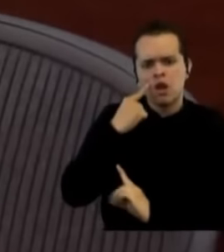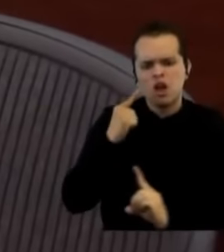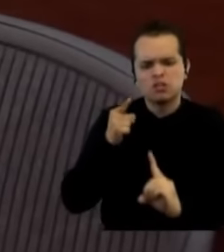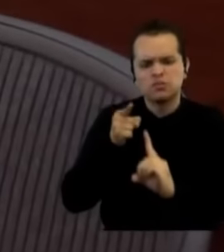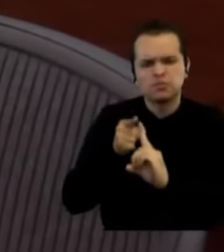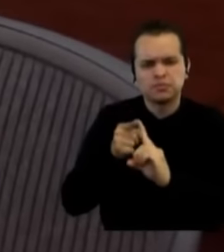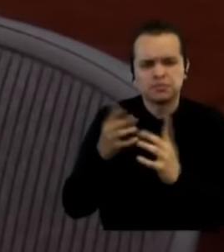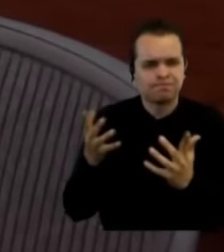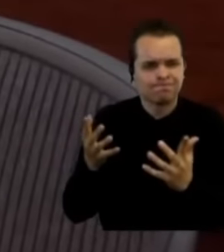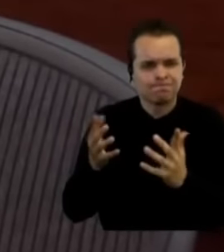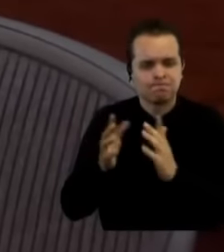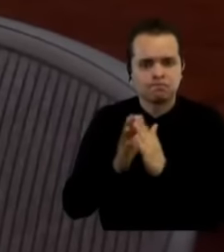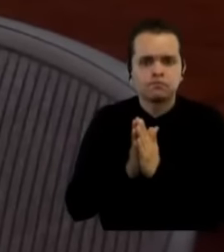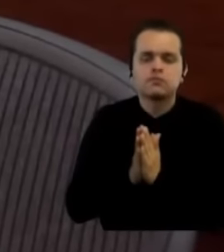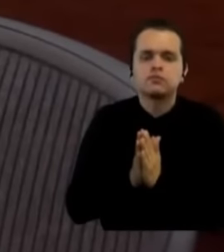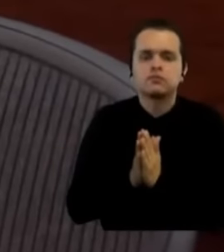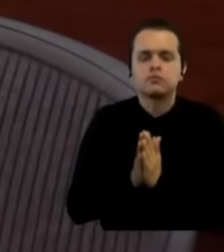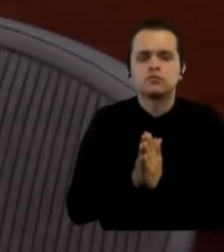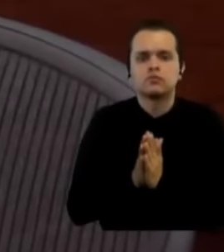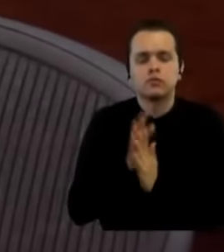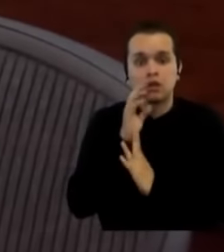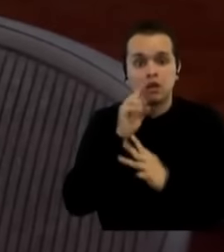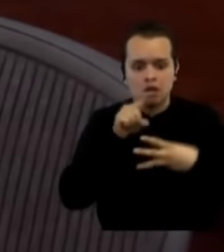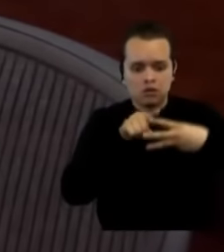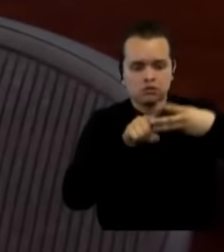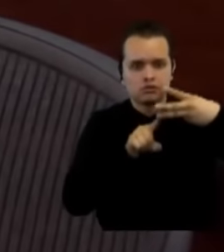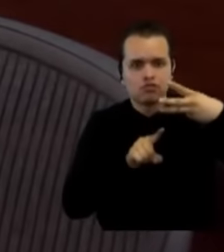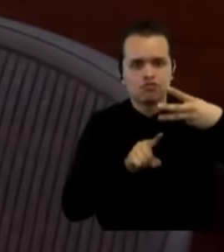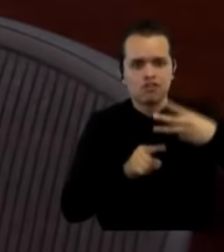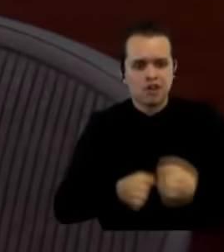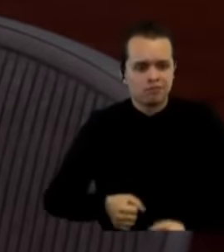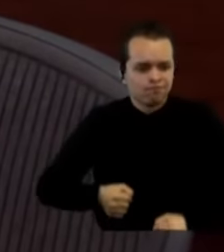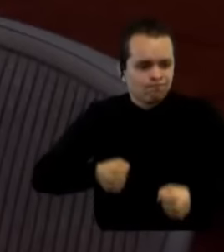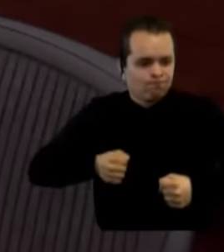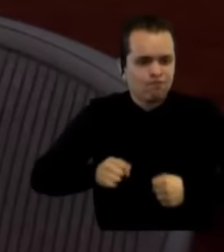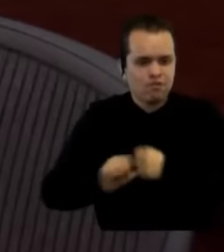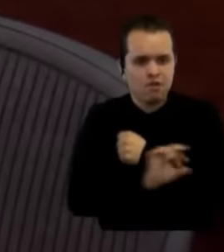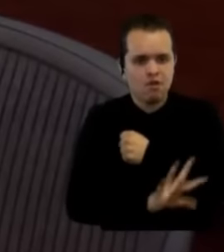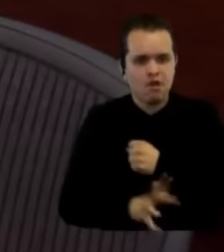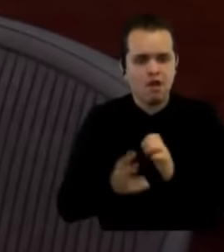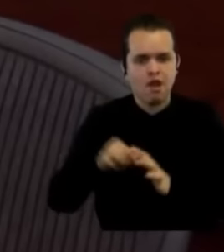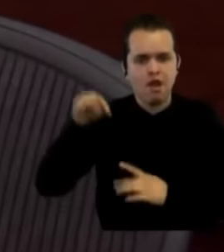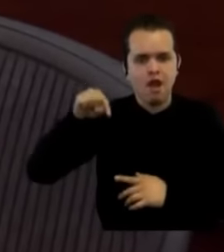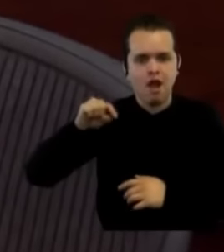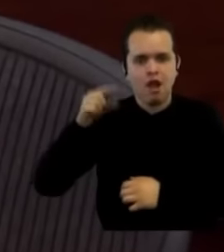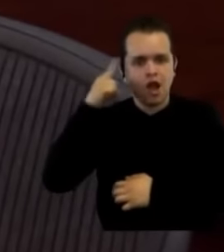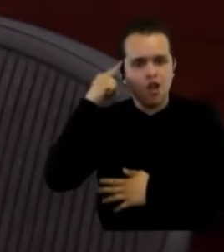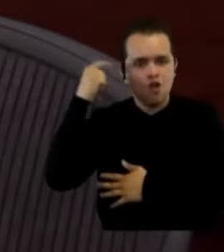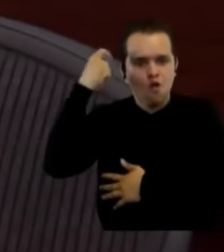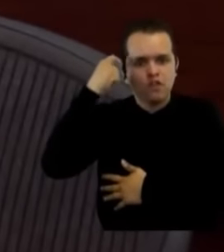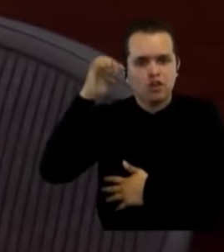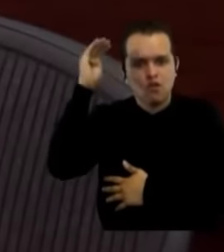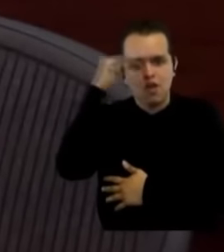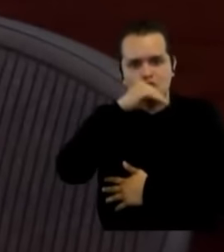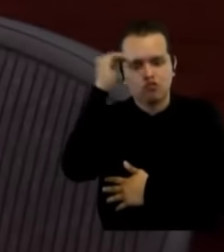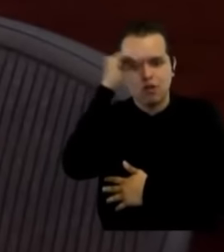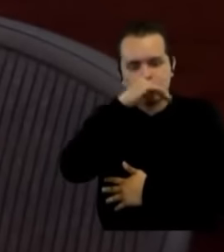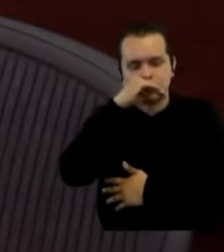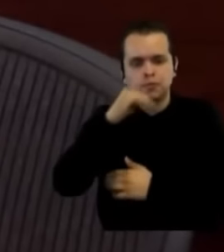referencia a los 3 mosqueteros del régimen de Gustavo